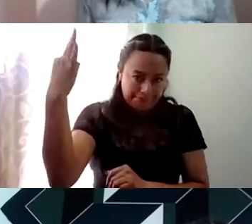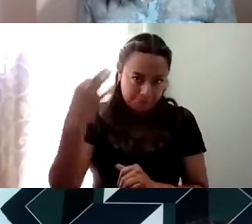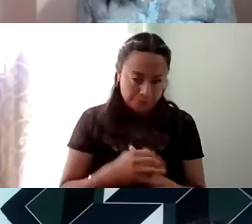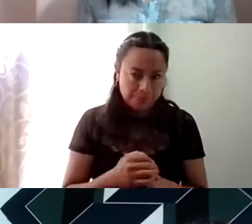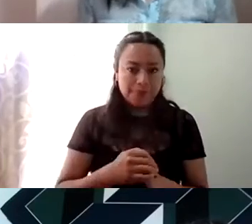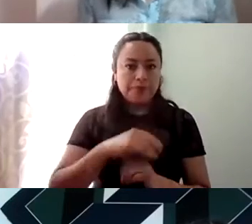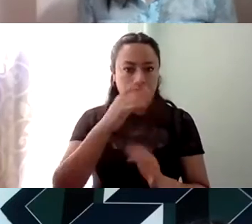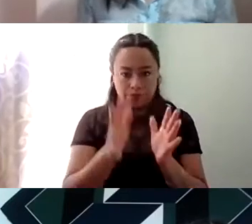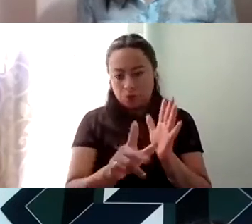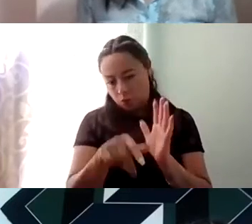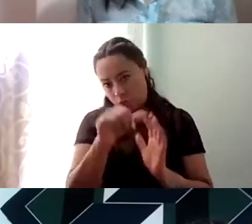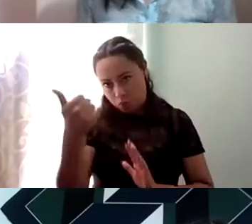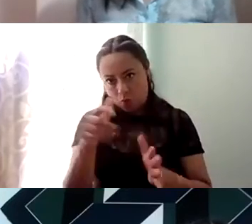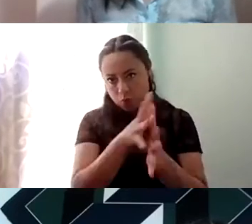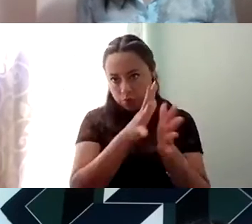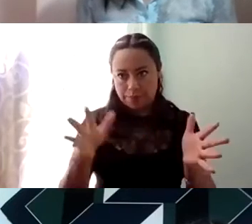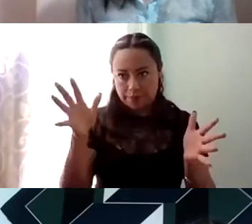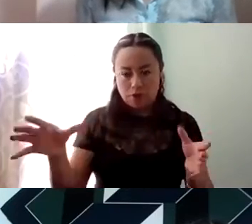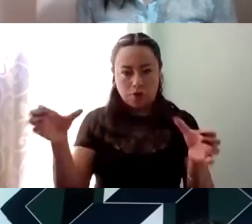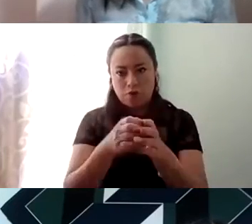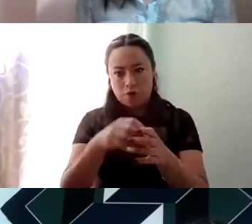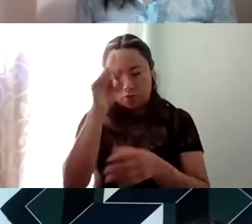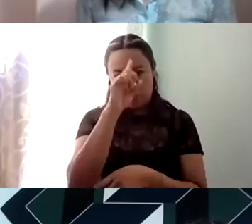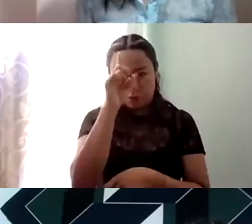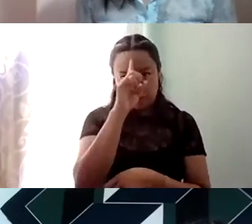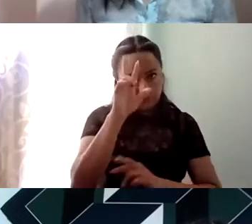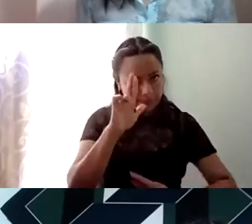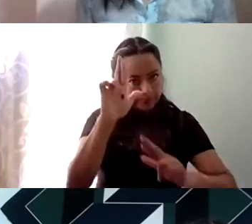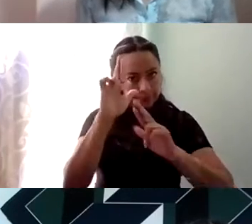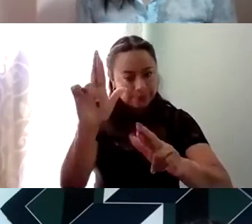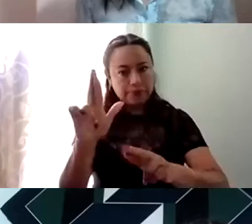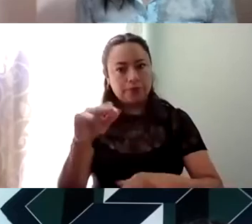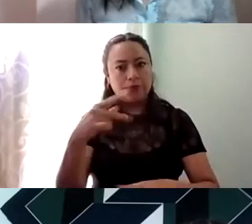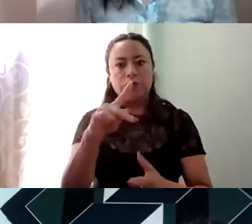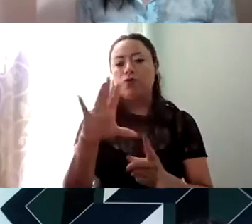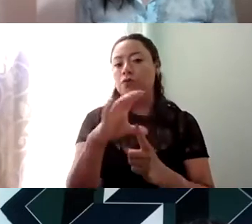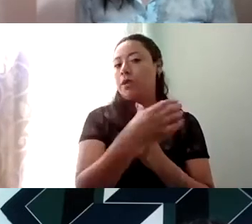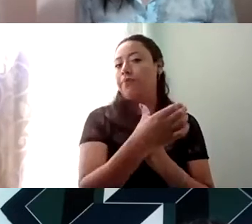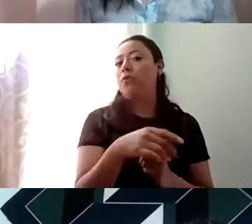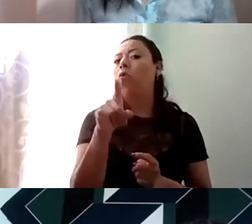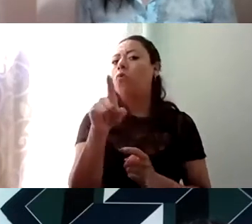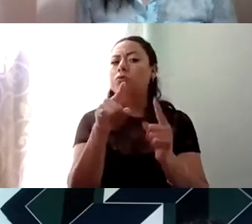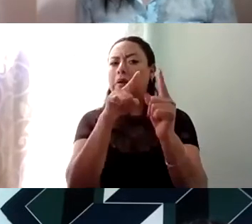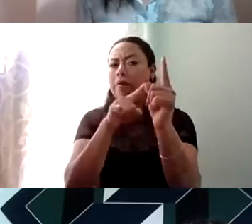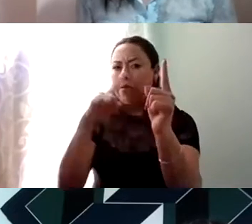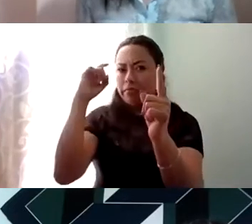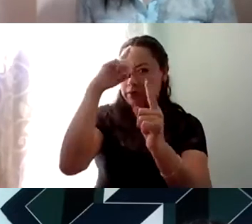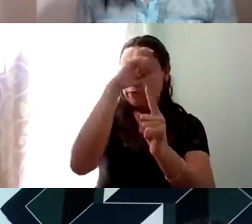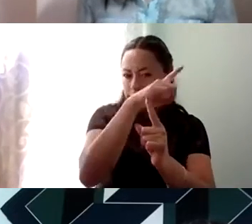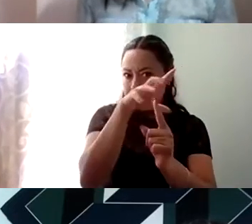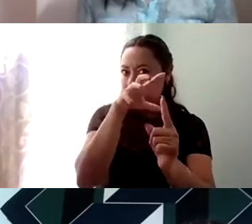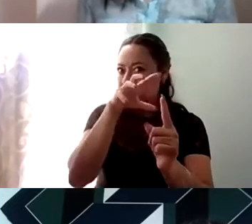del Consejo Honorífico de la Comisión, y qué retos y si